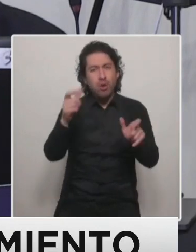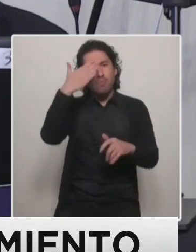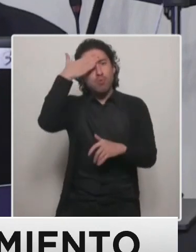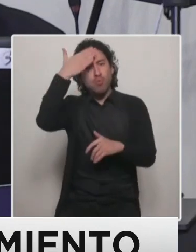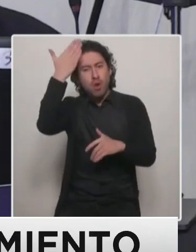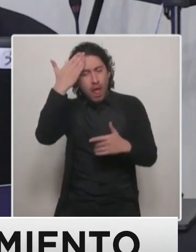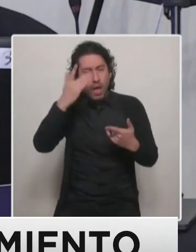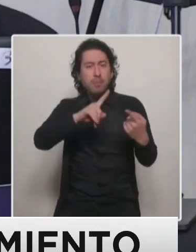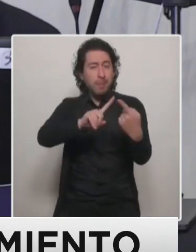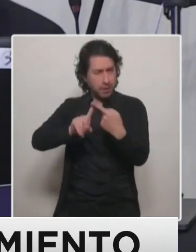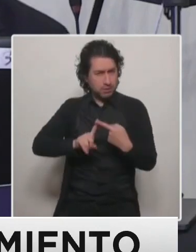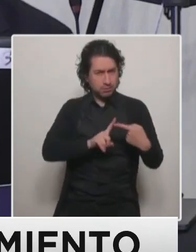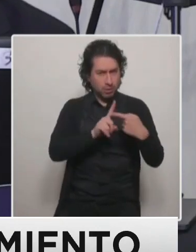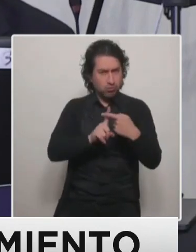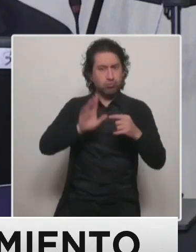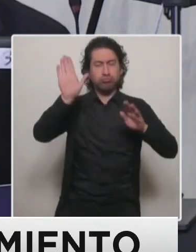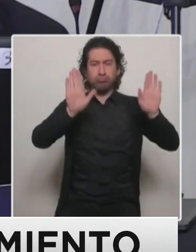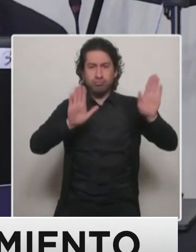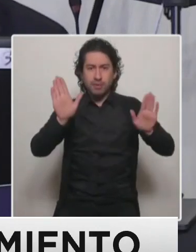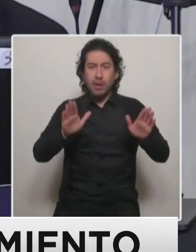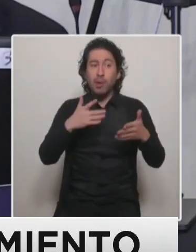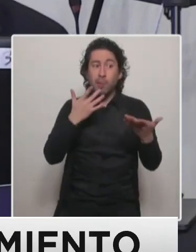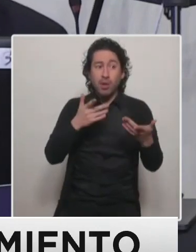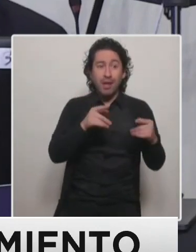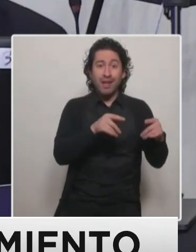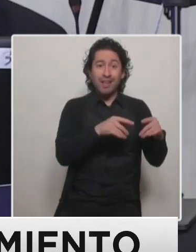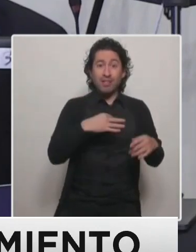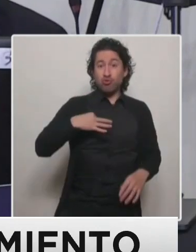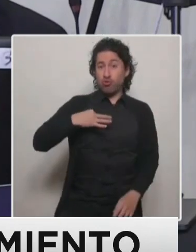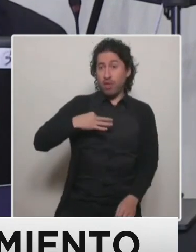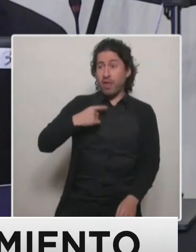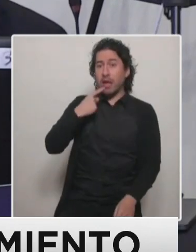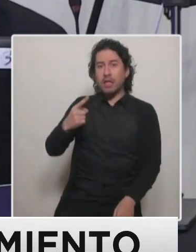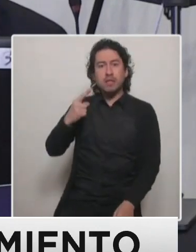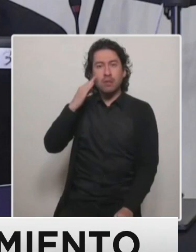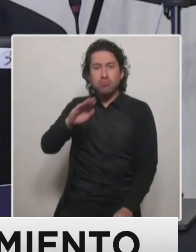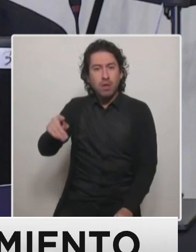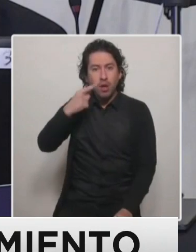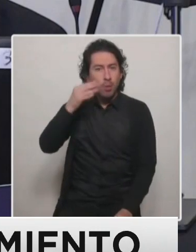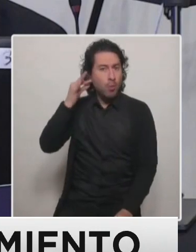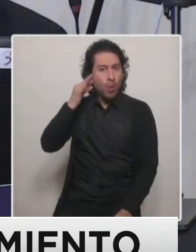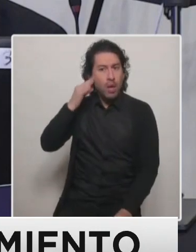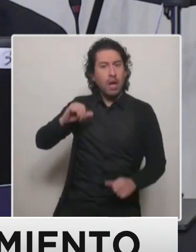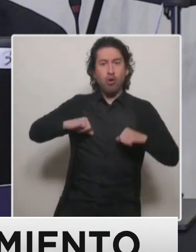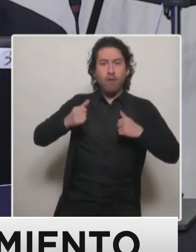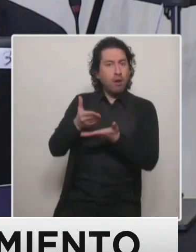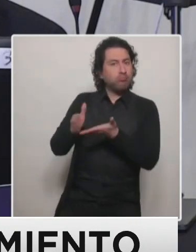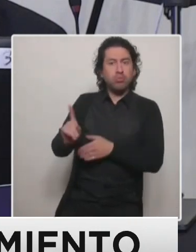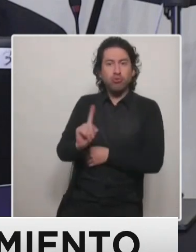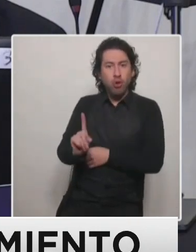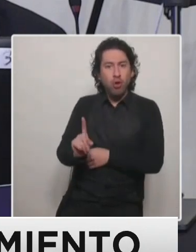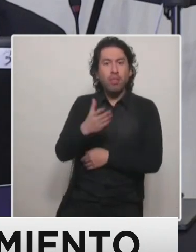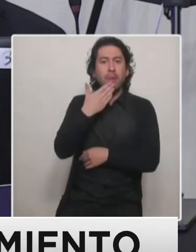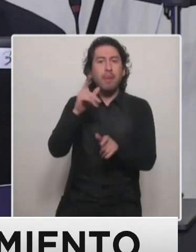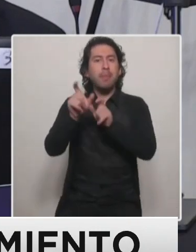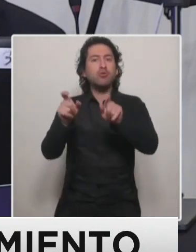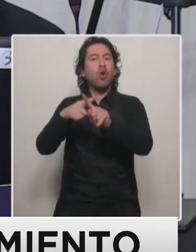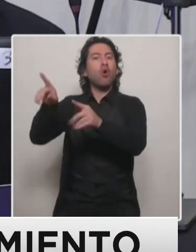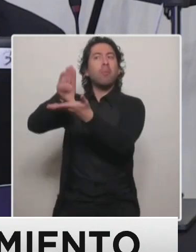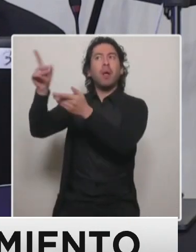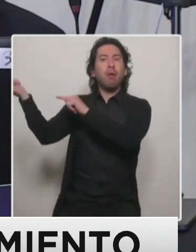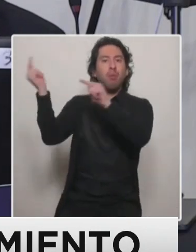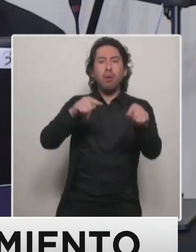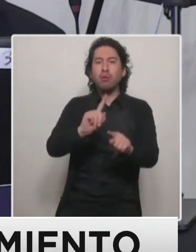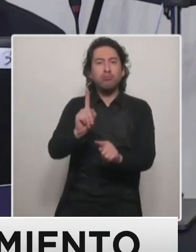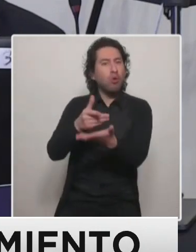si ellos ninguno de ellos sin ninguna de ellas sabían cómo se hacía una constitución entonces había que empezar a construir algo acá